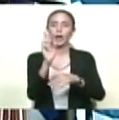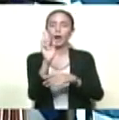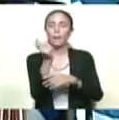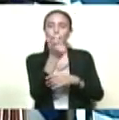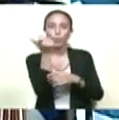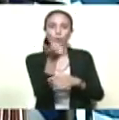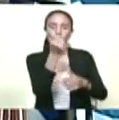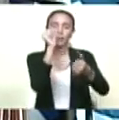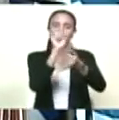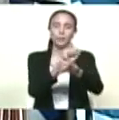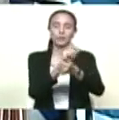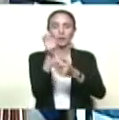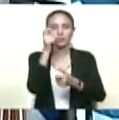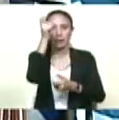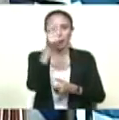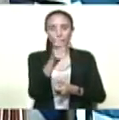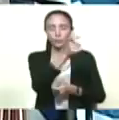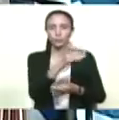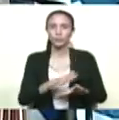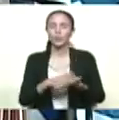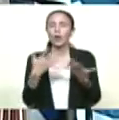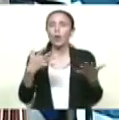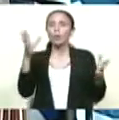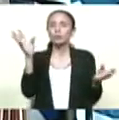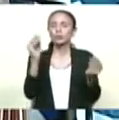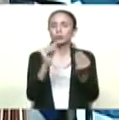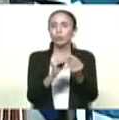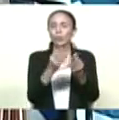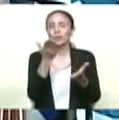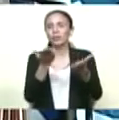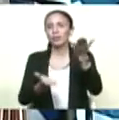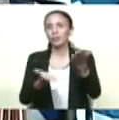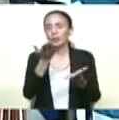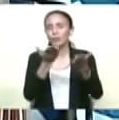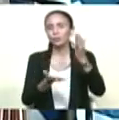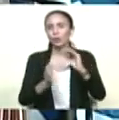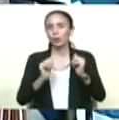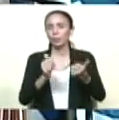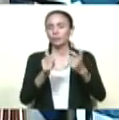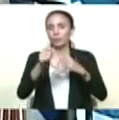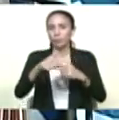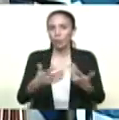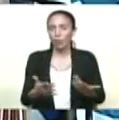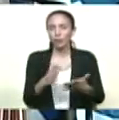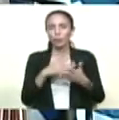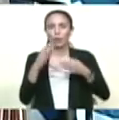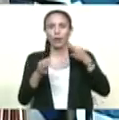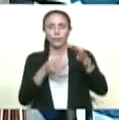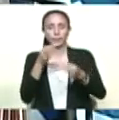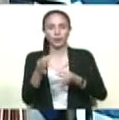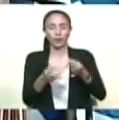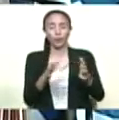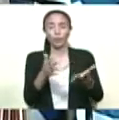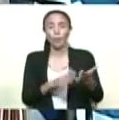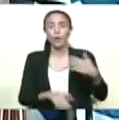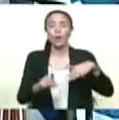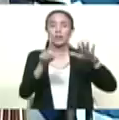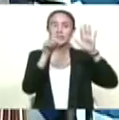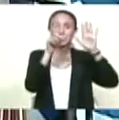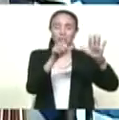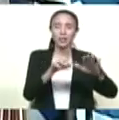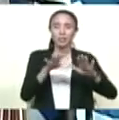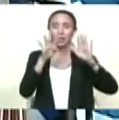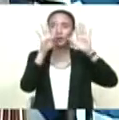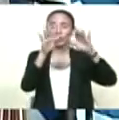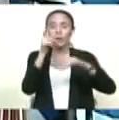conclusión de este balance inicial estamos hablando de 69 funcionarios